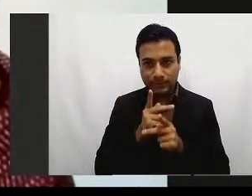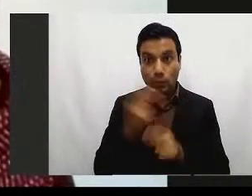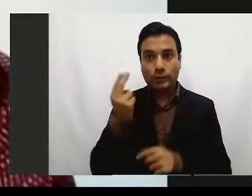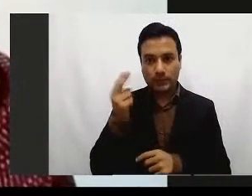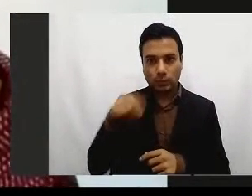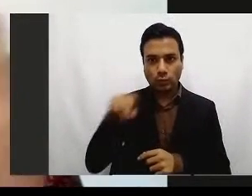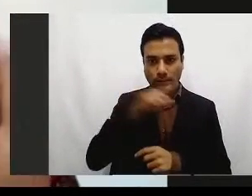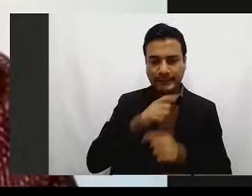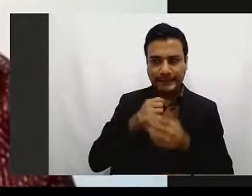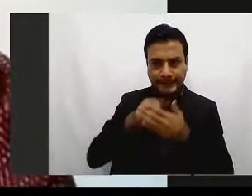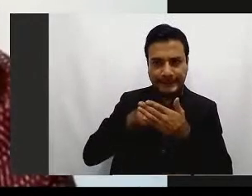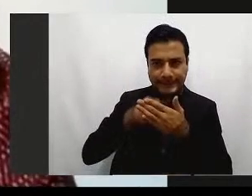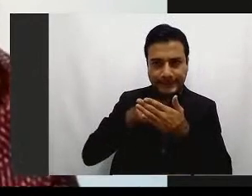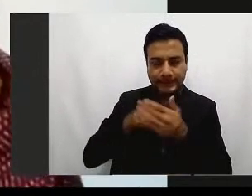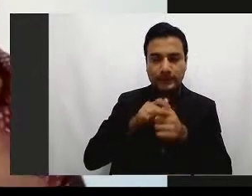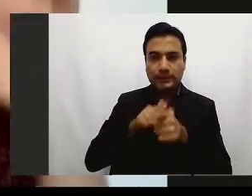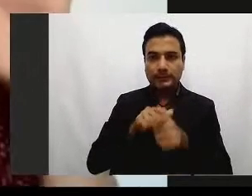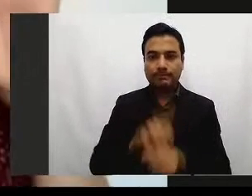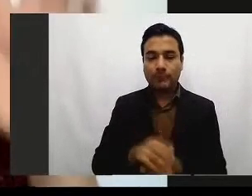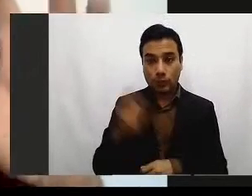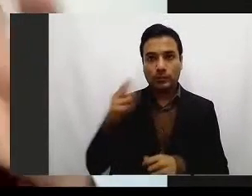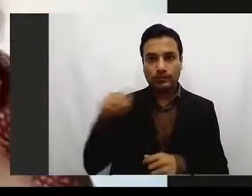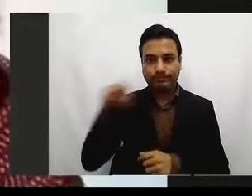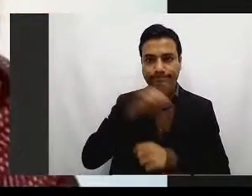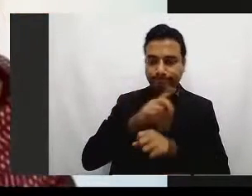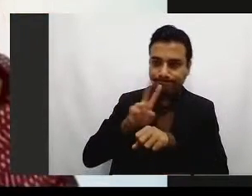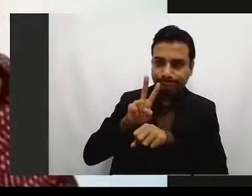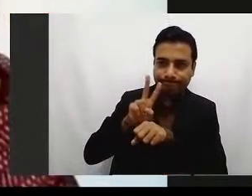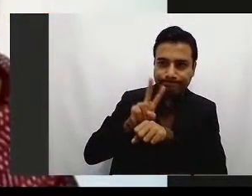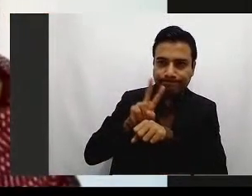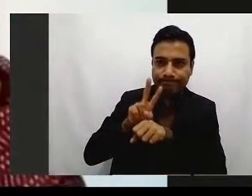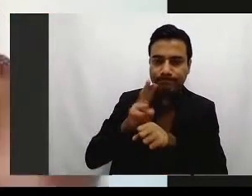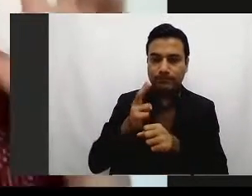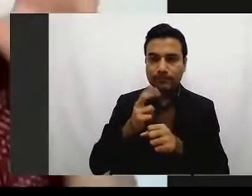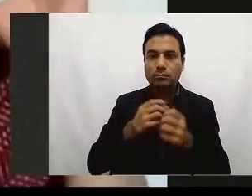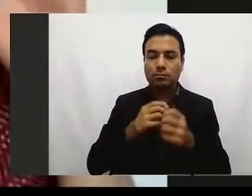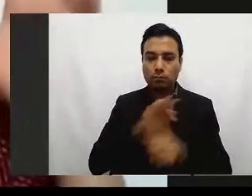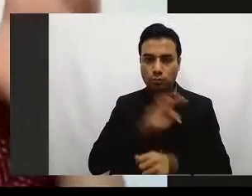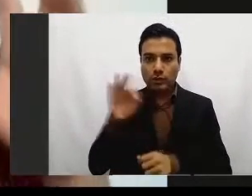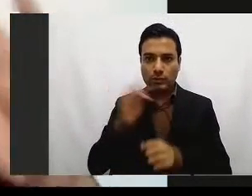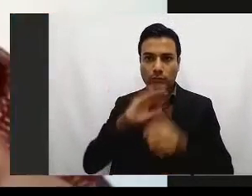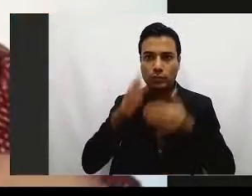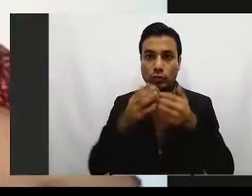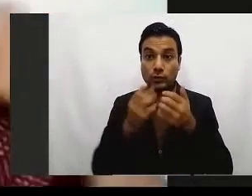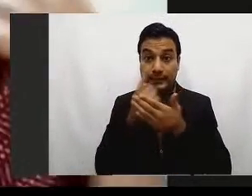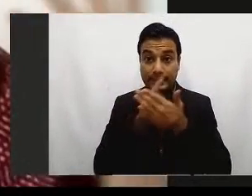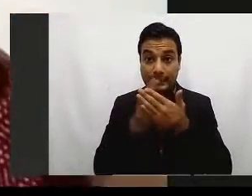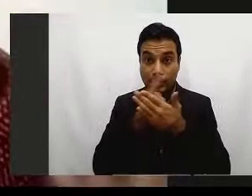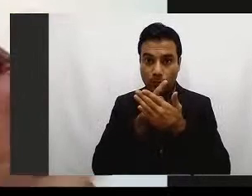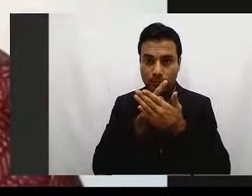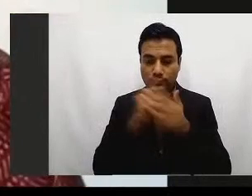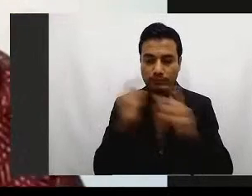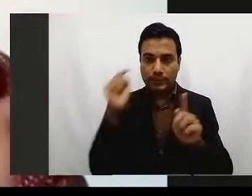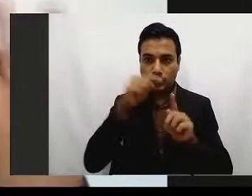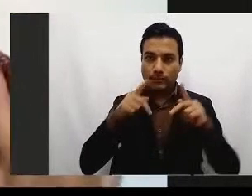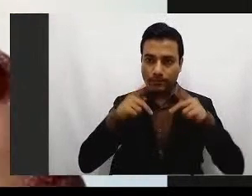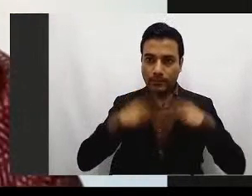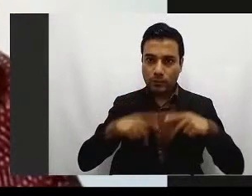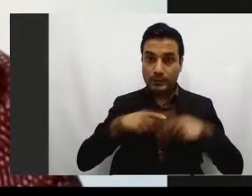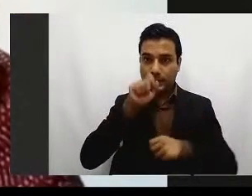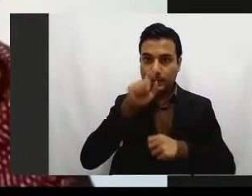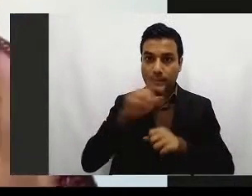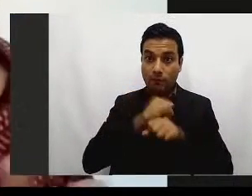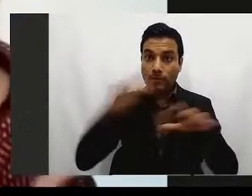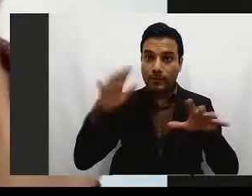dar resultados, y qué mejor que darle seguimiento a través de un proceso de diseño basado en personas y a través de un proceso que abra la información a más, ¿no?, a más